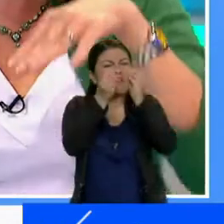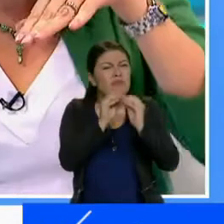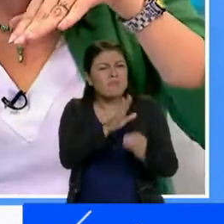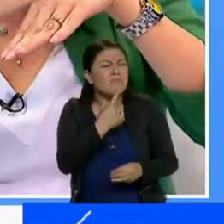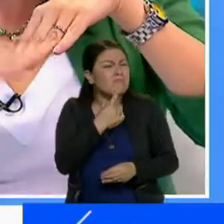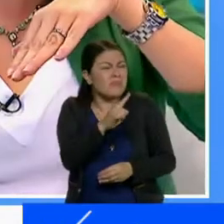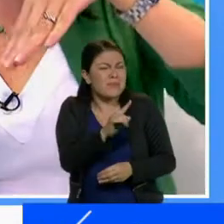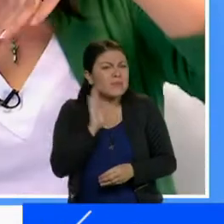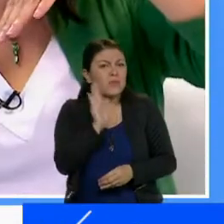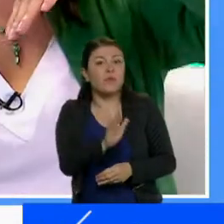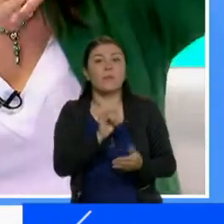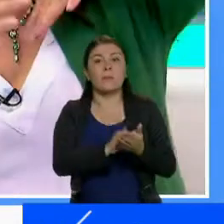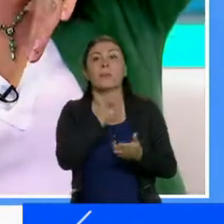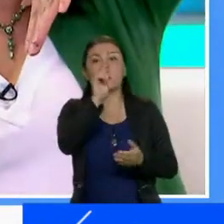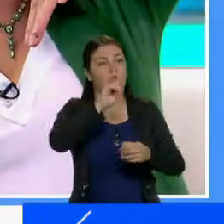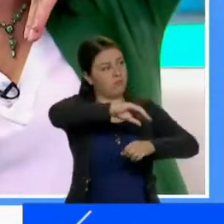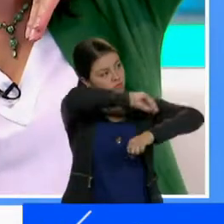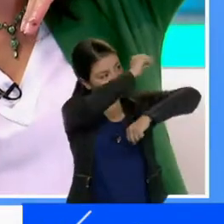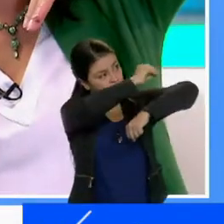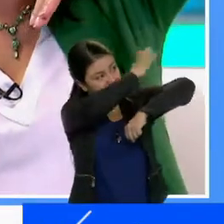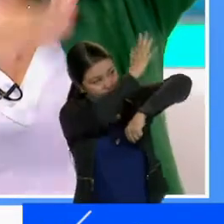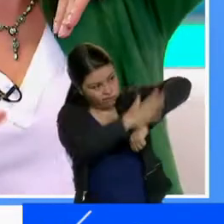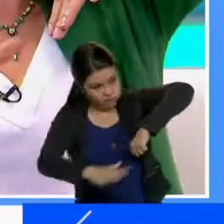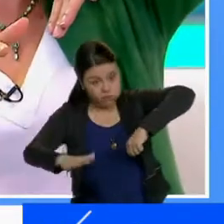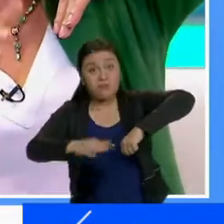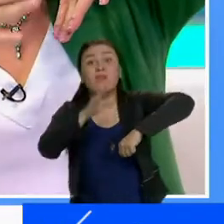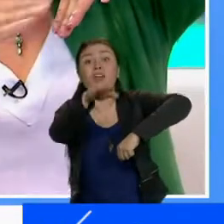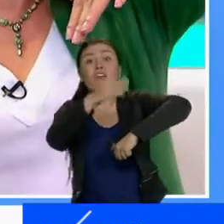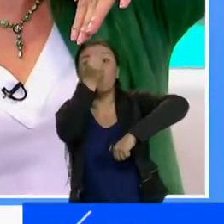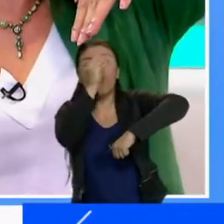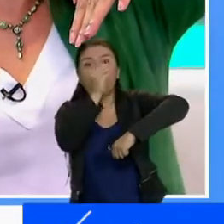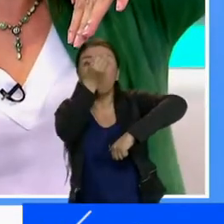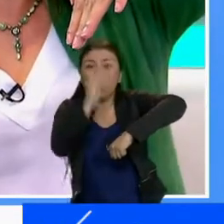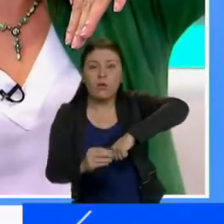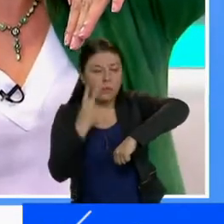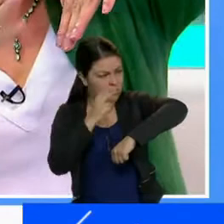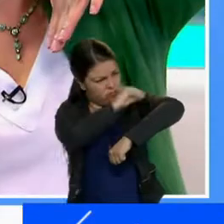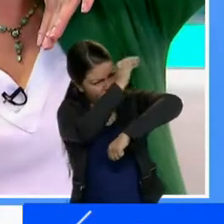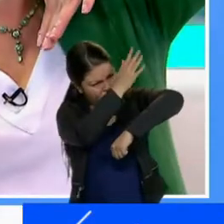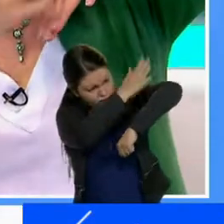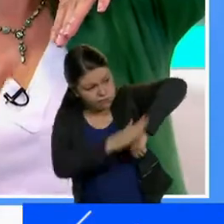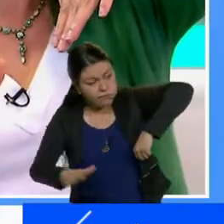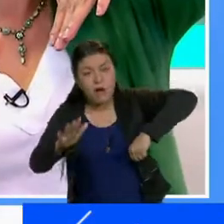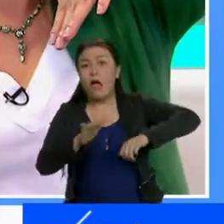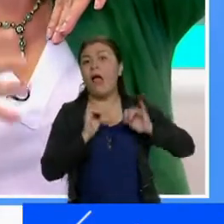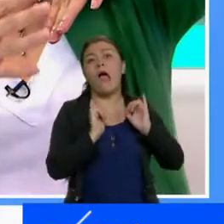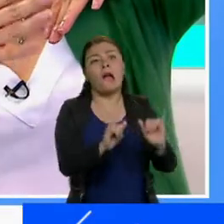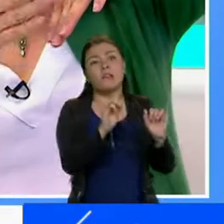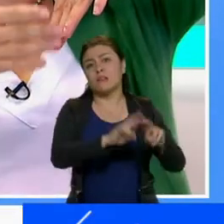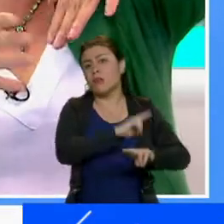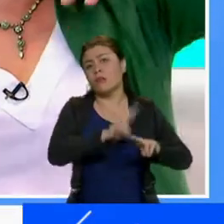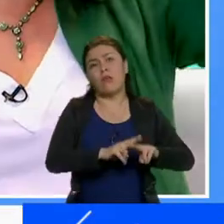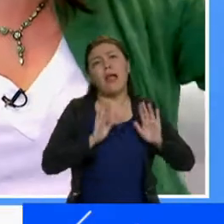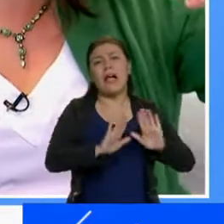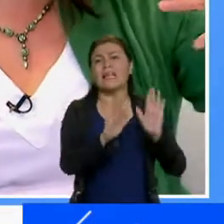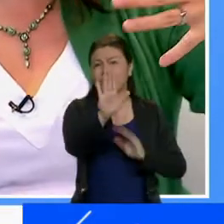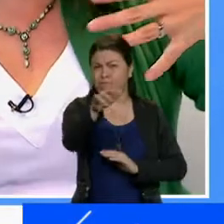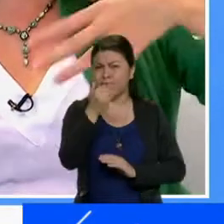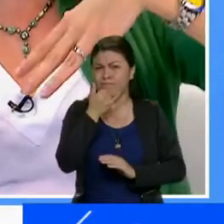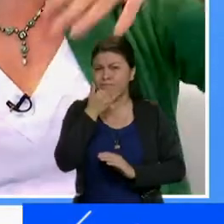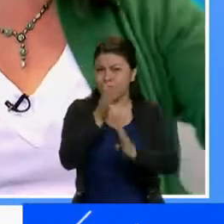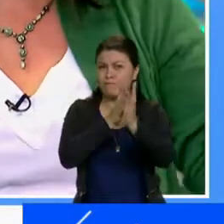entonces las avalanchas y los deslizamientos en estas zonas pues son fenómenos naturales que se dan. Pero ¿qué pasó? Que